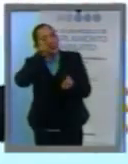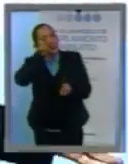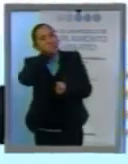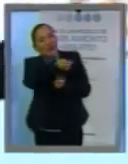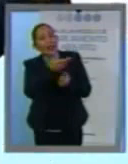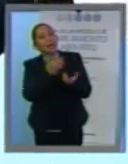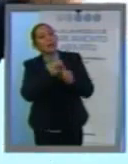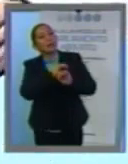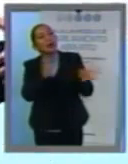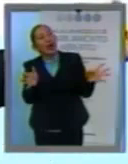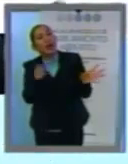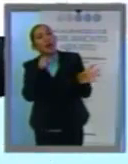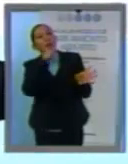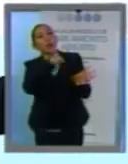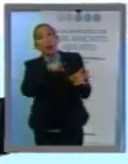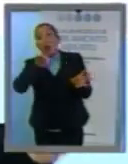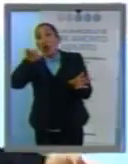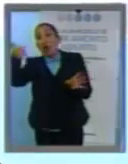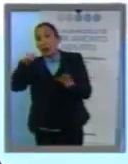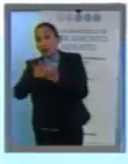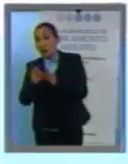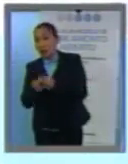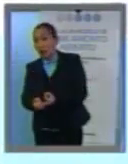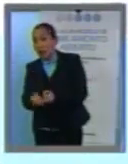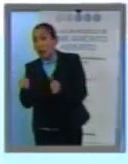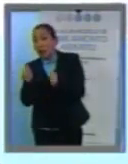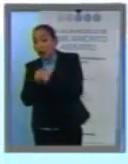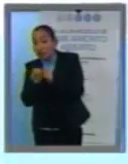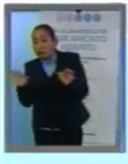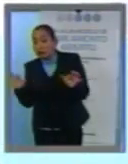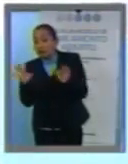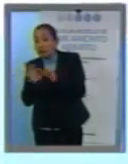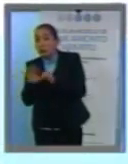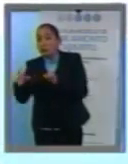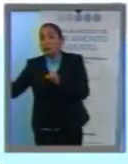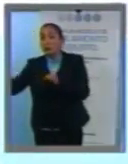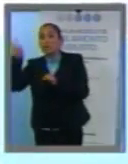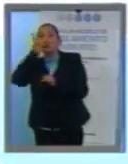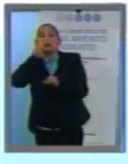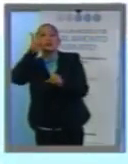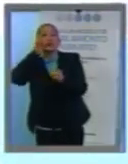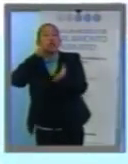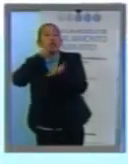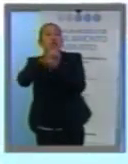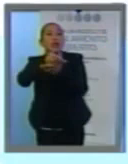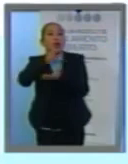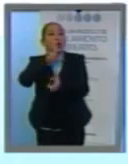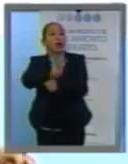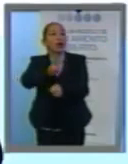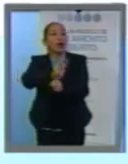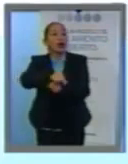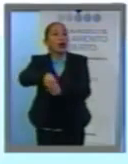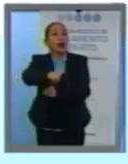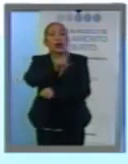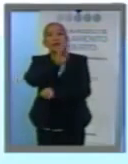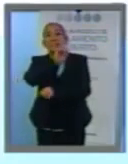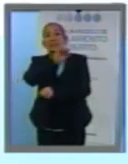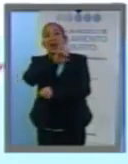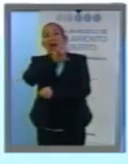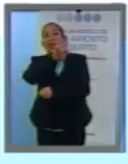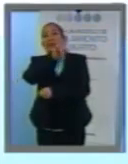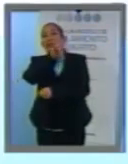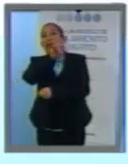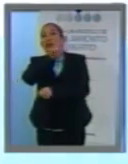no existen el siguiente mecanismo, que es la de la fiscalización y la impugnación de responsabilidades,